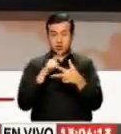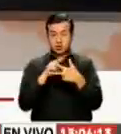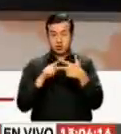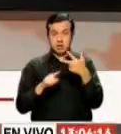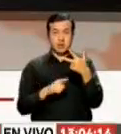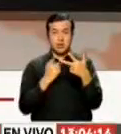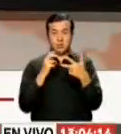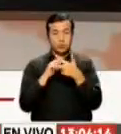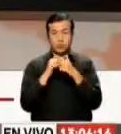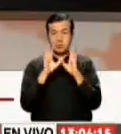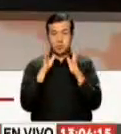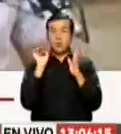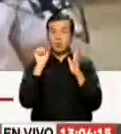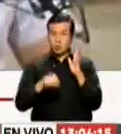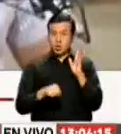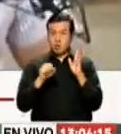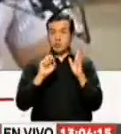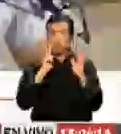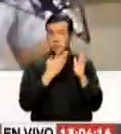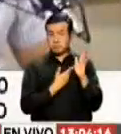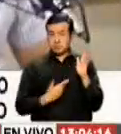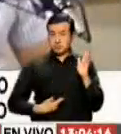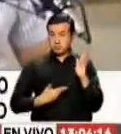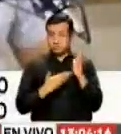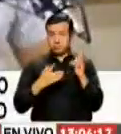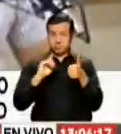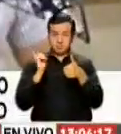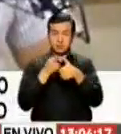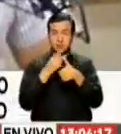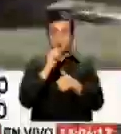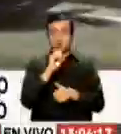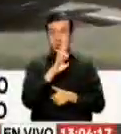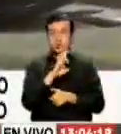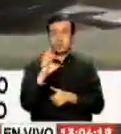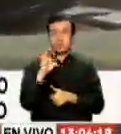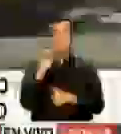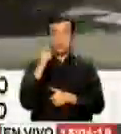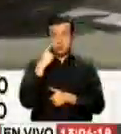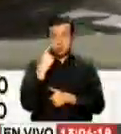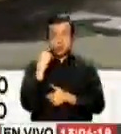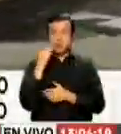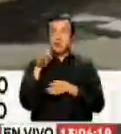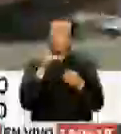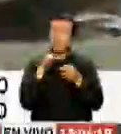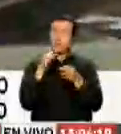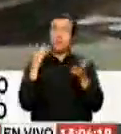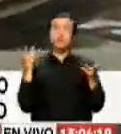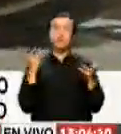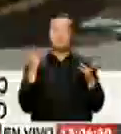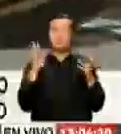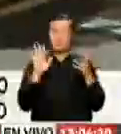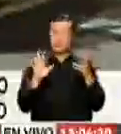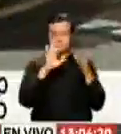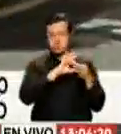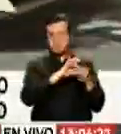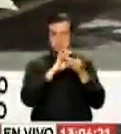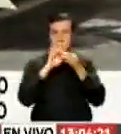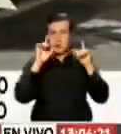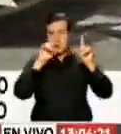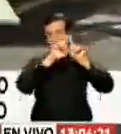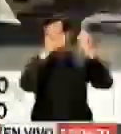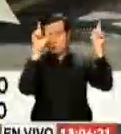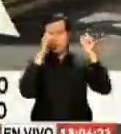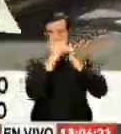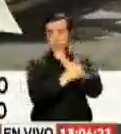tiene impedimento para ejercer el cargo. En cuanto a quien encabeza la terna, Otto Sonnenhausner explicó cuál sería su relación con una empresa ubicada